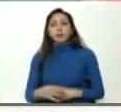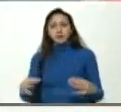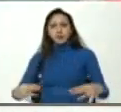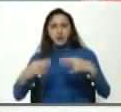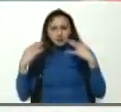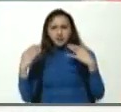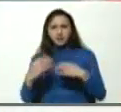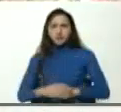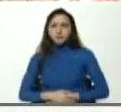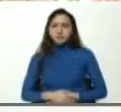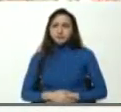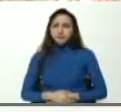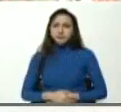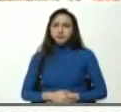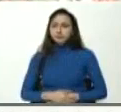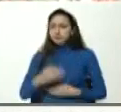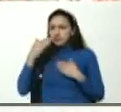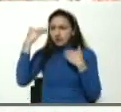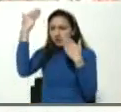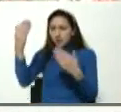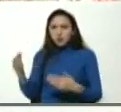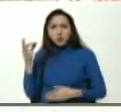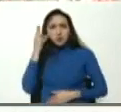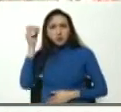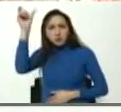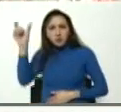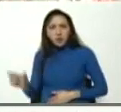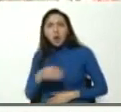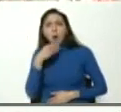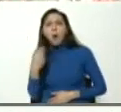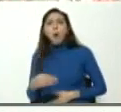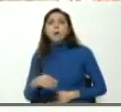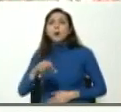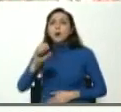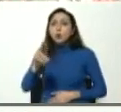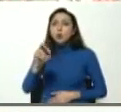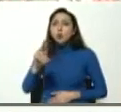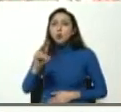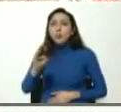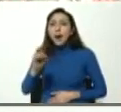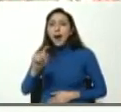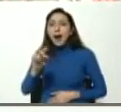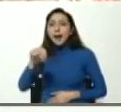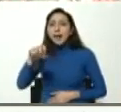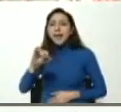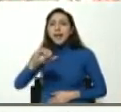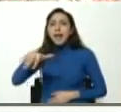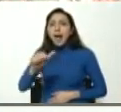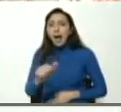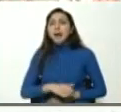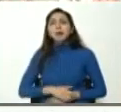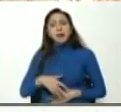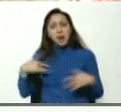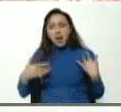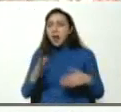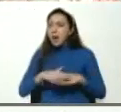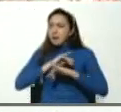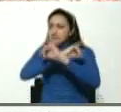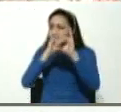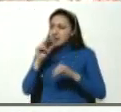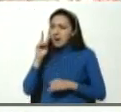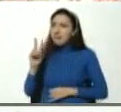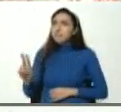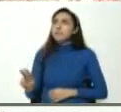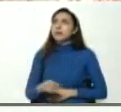como maría urbaneja saludos nuestra querida camarada maría urbaneja me alegre y me la gran felicidad poder ver